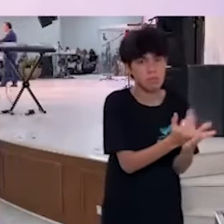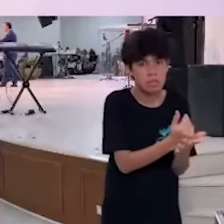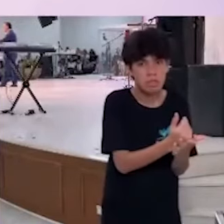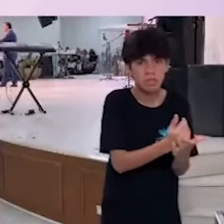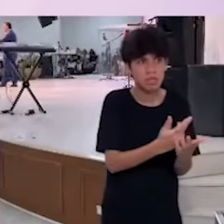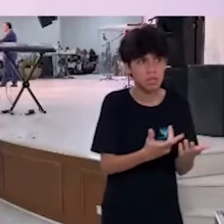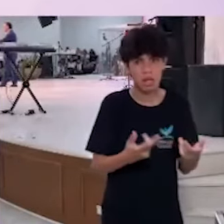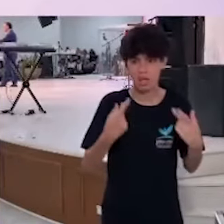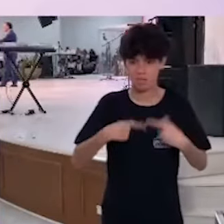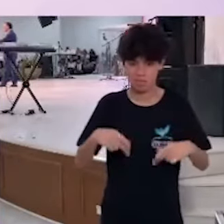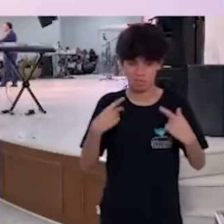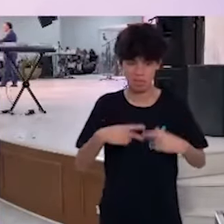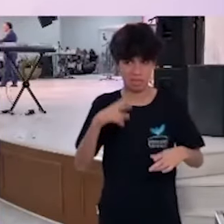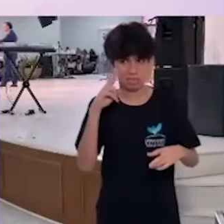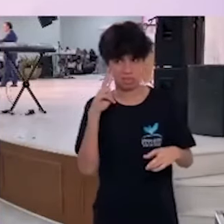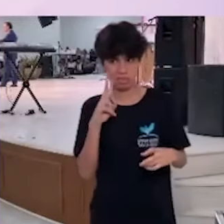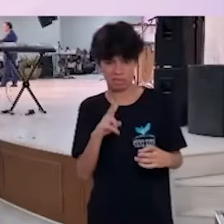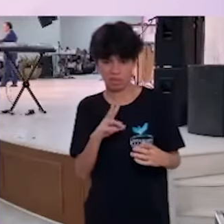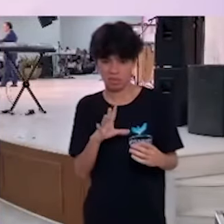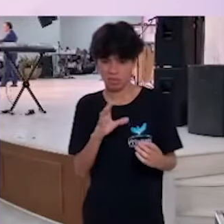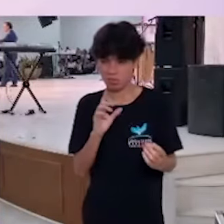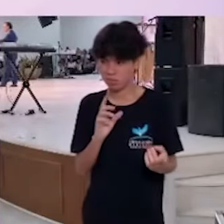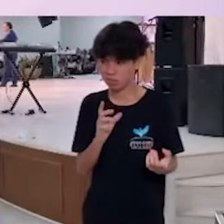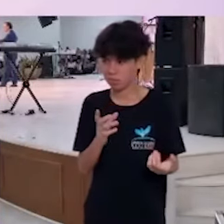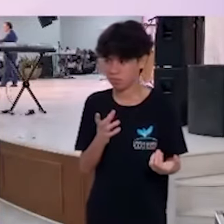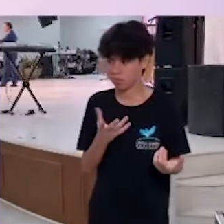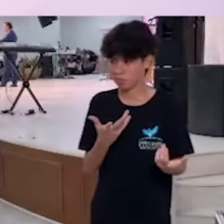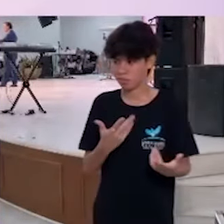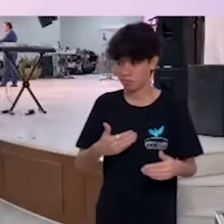la confianza en ese pastor.